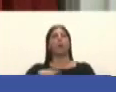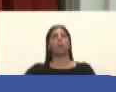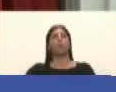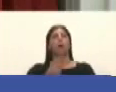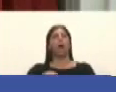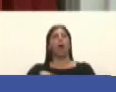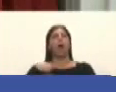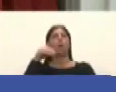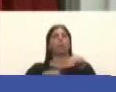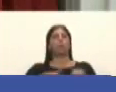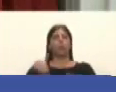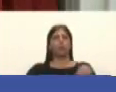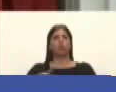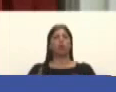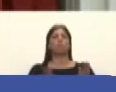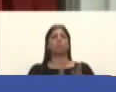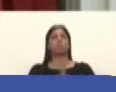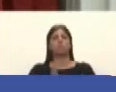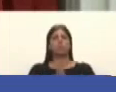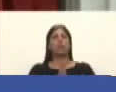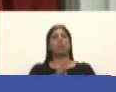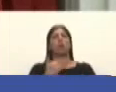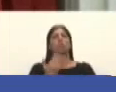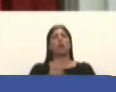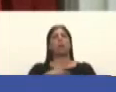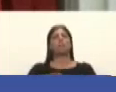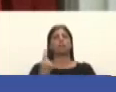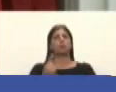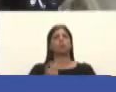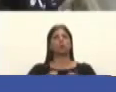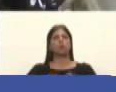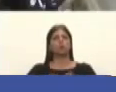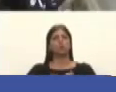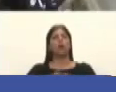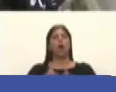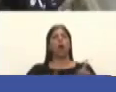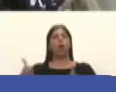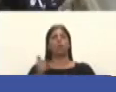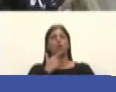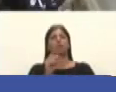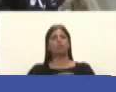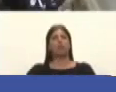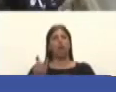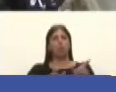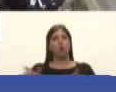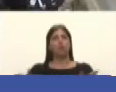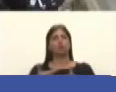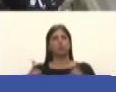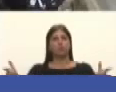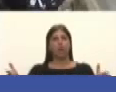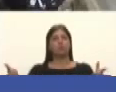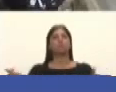gestión política dentro del gabinete, con el Congreso de la Nación. ¿Cómo ve este momento del país,